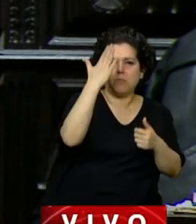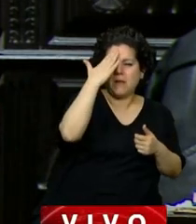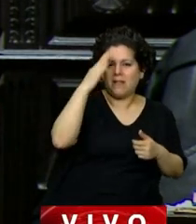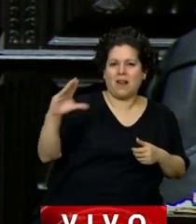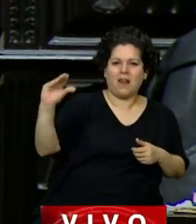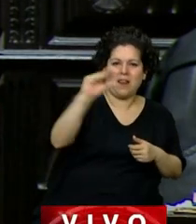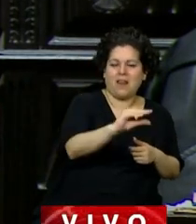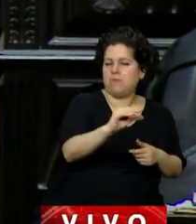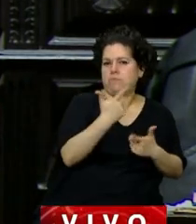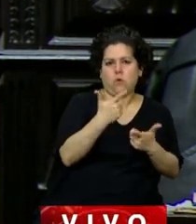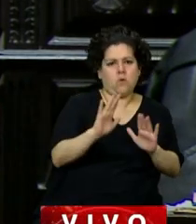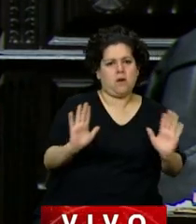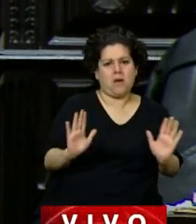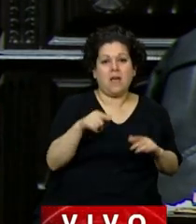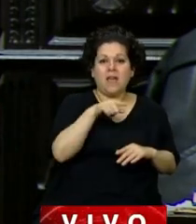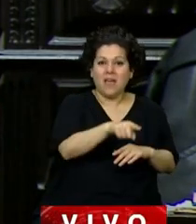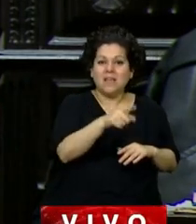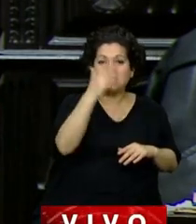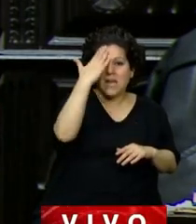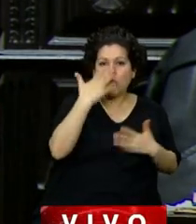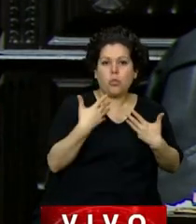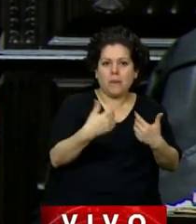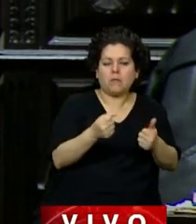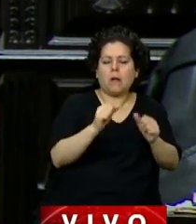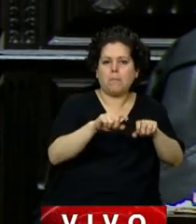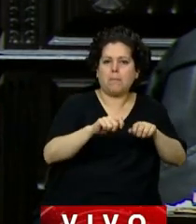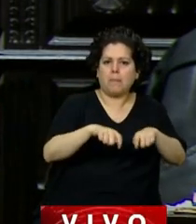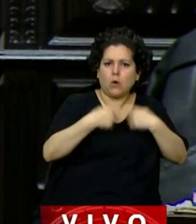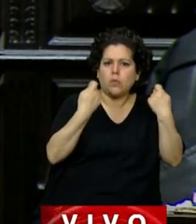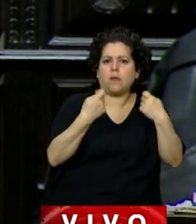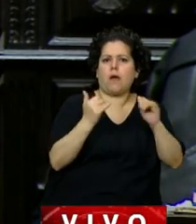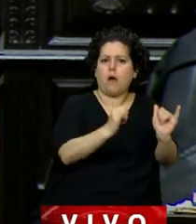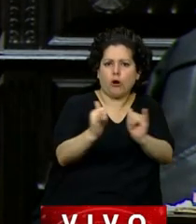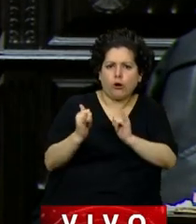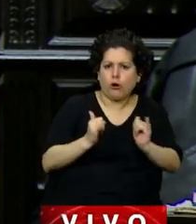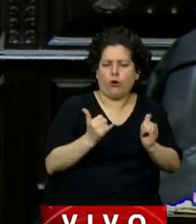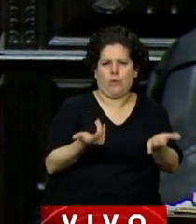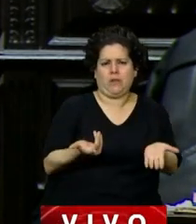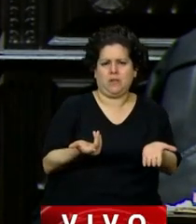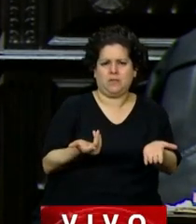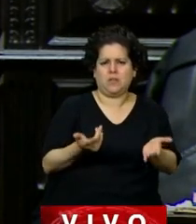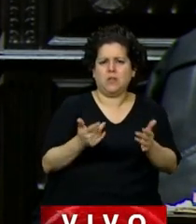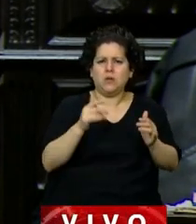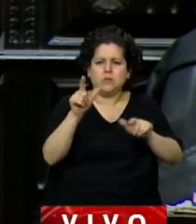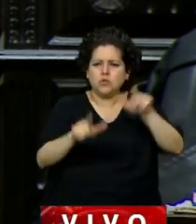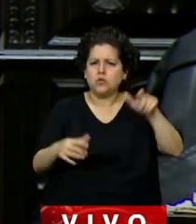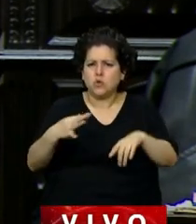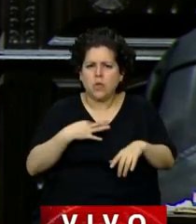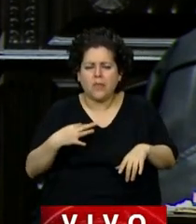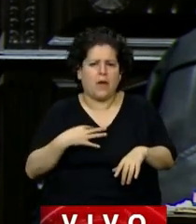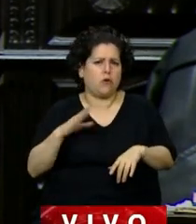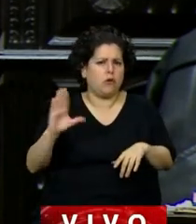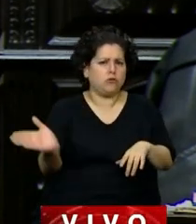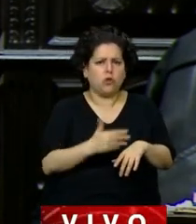salud mental, que es la pandemia que afecta a nosotros, a los jóvenes y a la ciudadanía, no solamente del mundo, sino de nuestro país, y